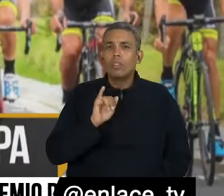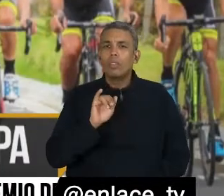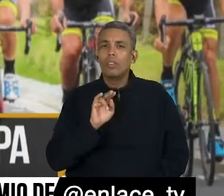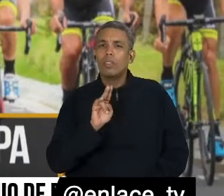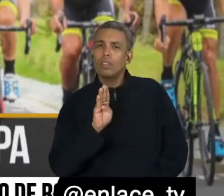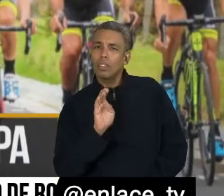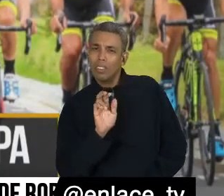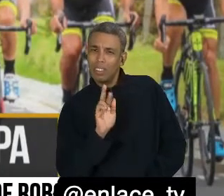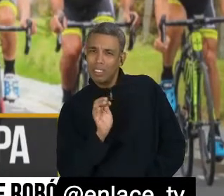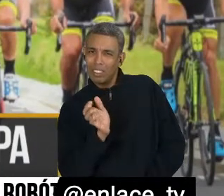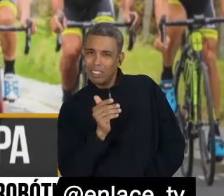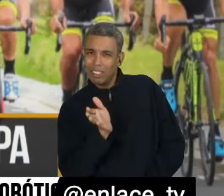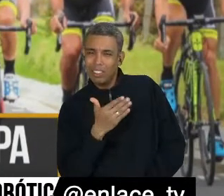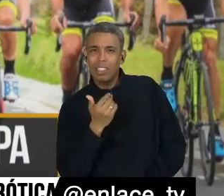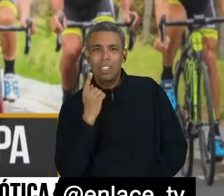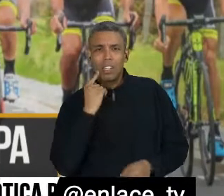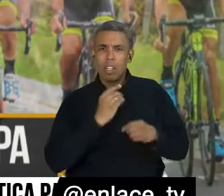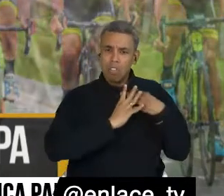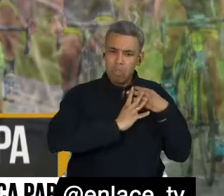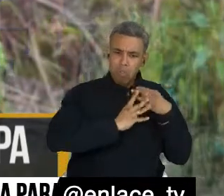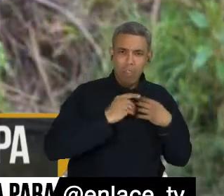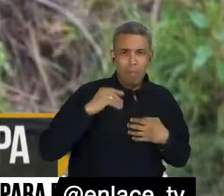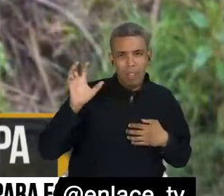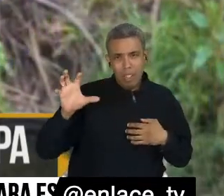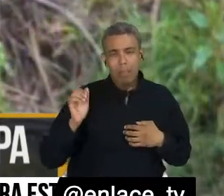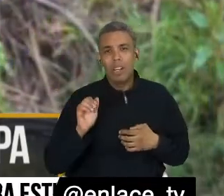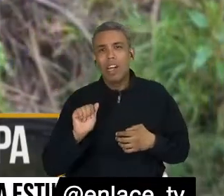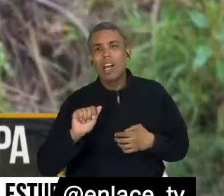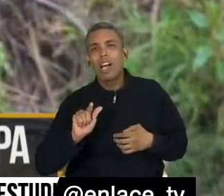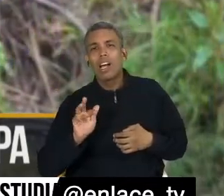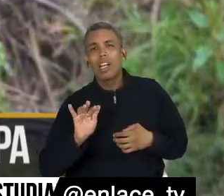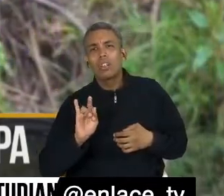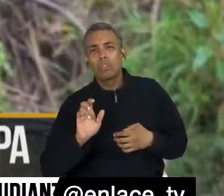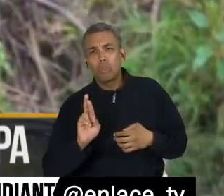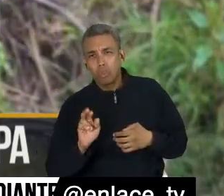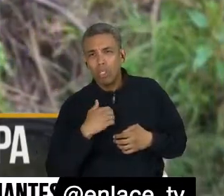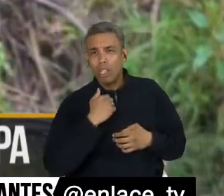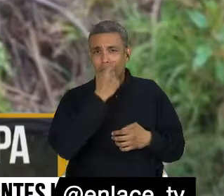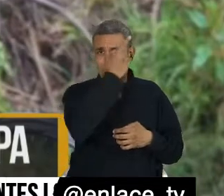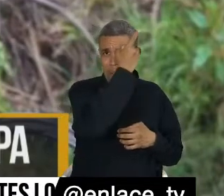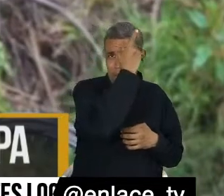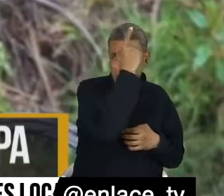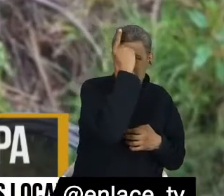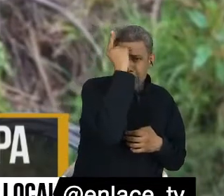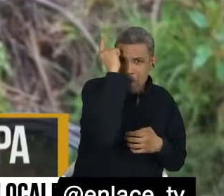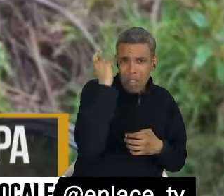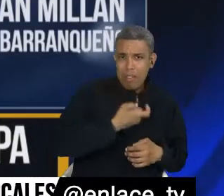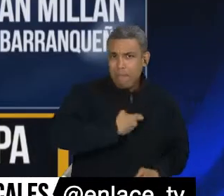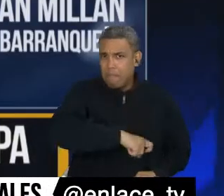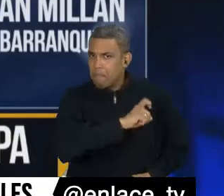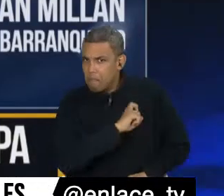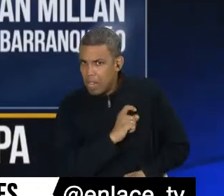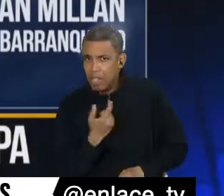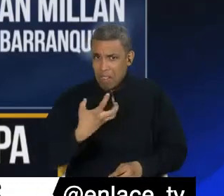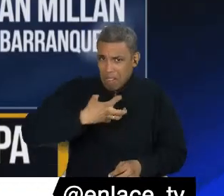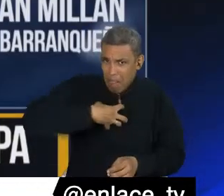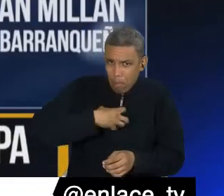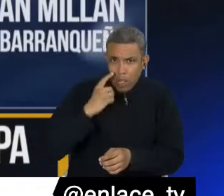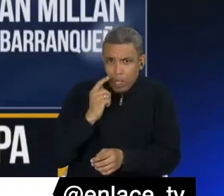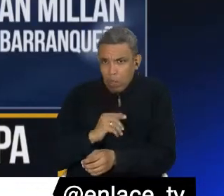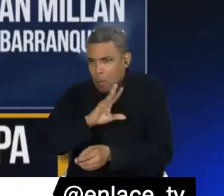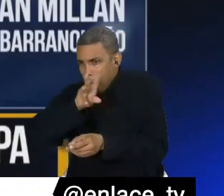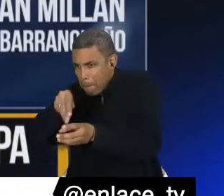Apeninos, Tour de Croacia, Vuelta a Asturias, a Madrid y otras que conocerán una vez estén en concentración. Gracias a mi equipo